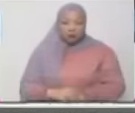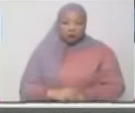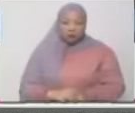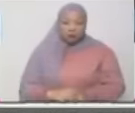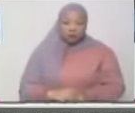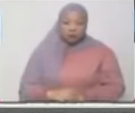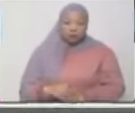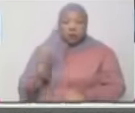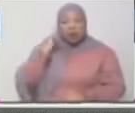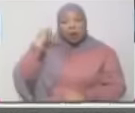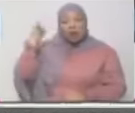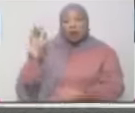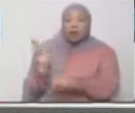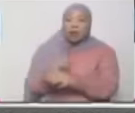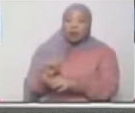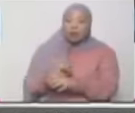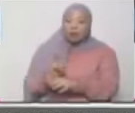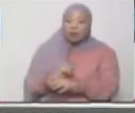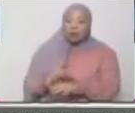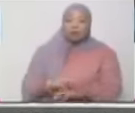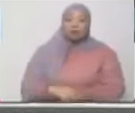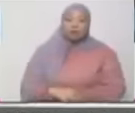con ideas adelantadas a su tiempo,